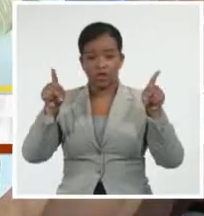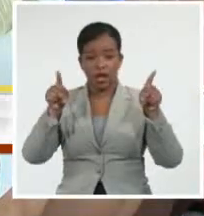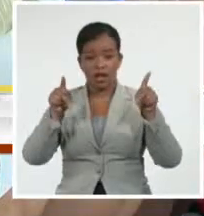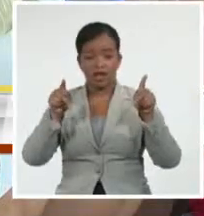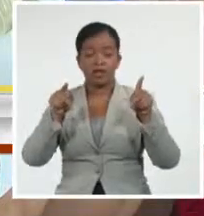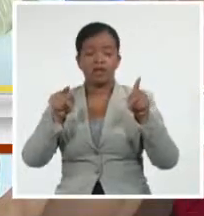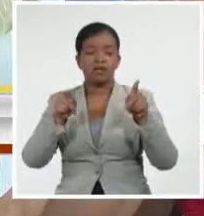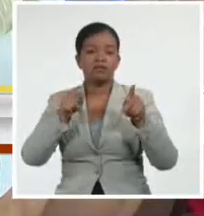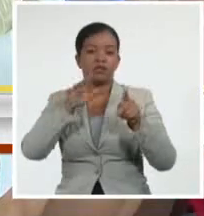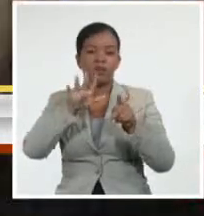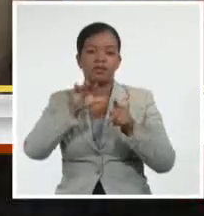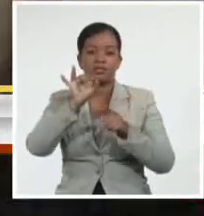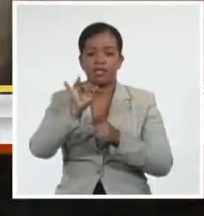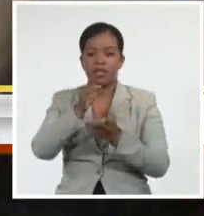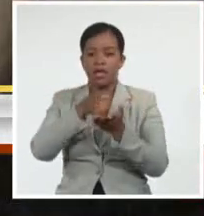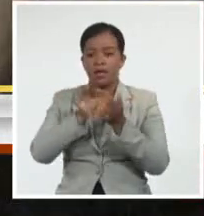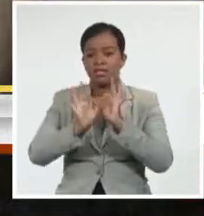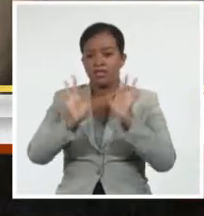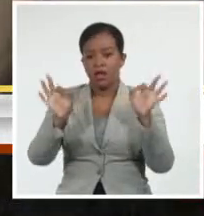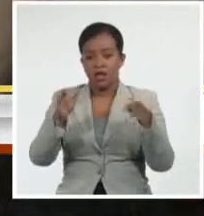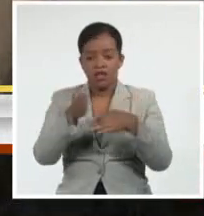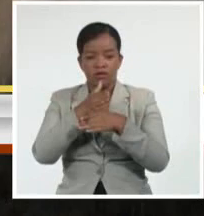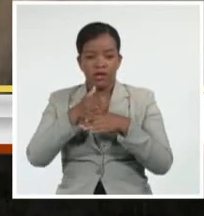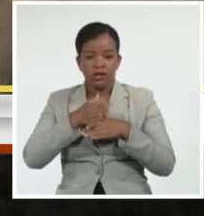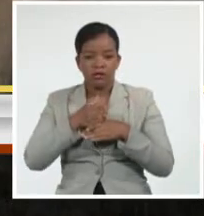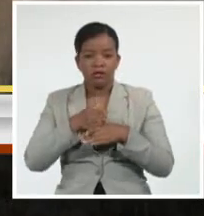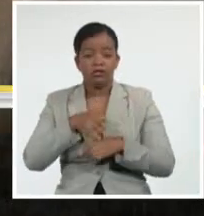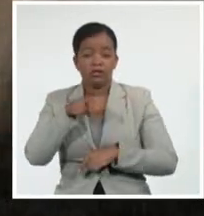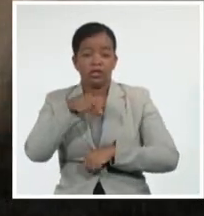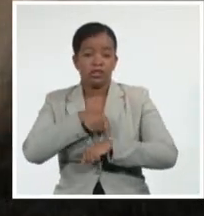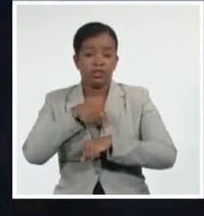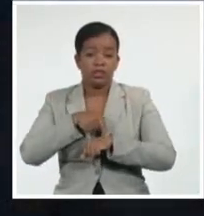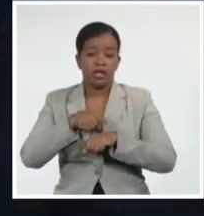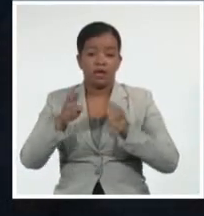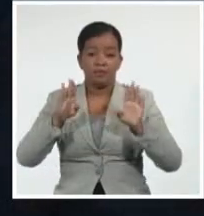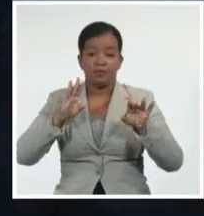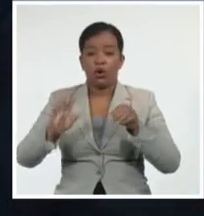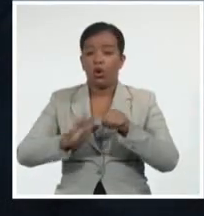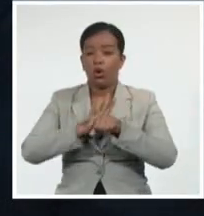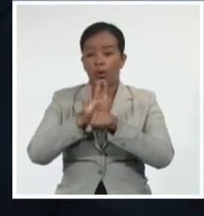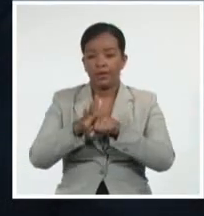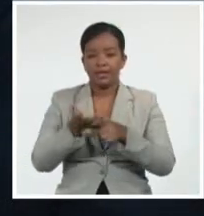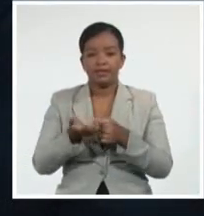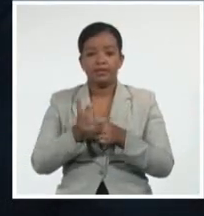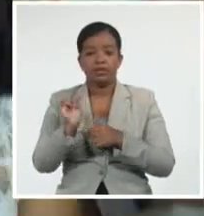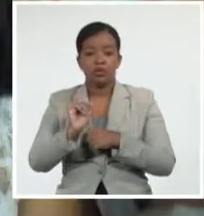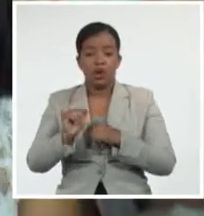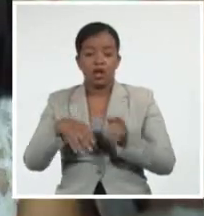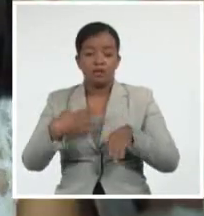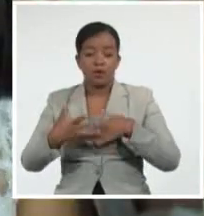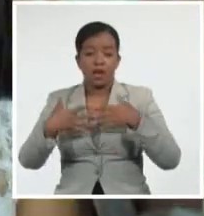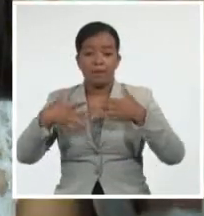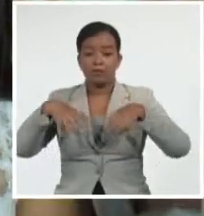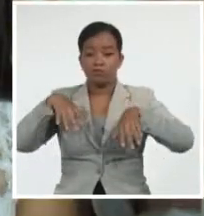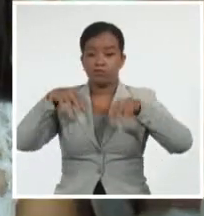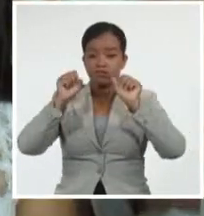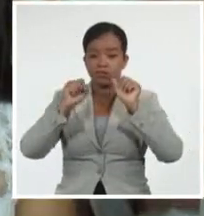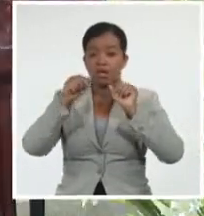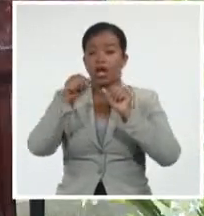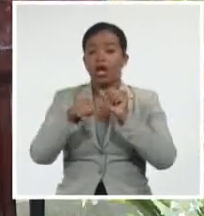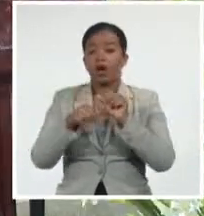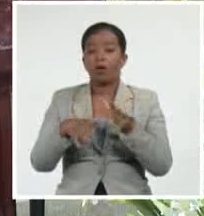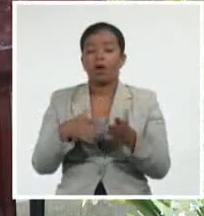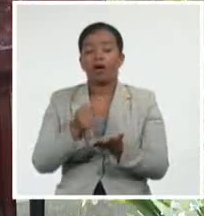carreras universitarias graduadas los que afrontaron los tiempos de COVID-19, la situación energética y ahora tienen el reto de